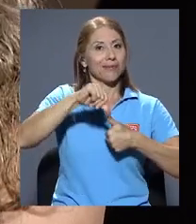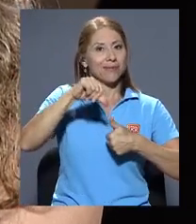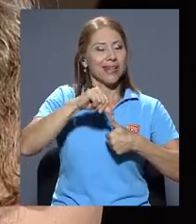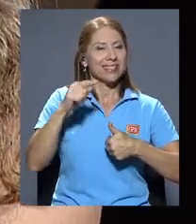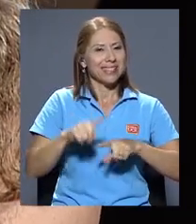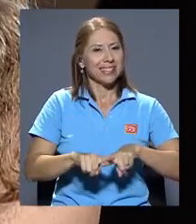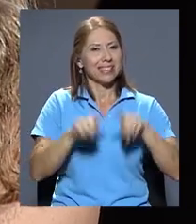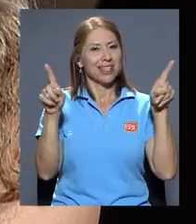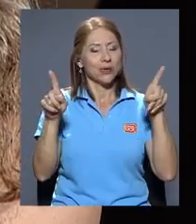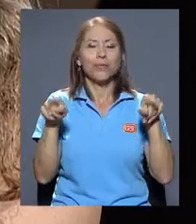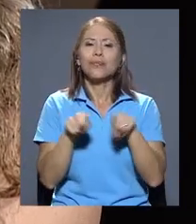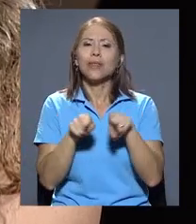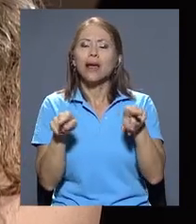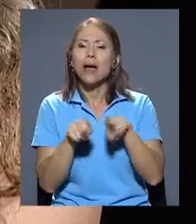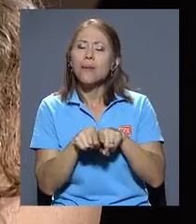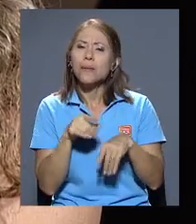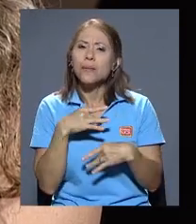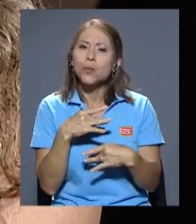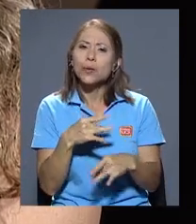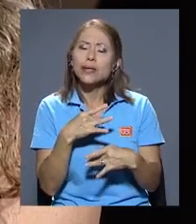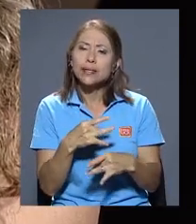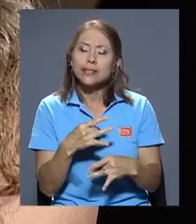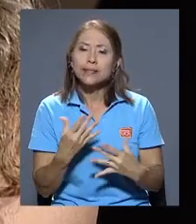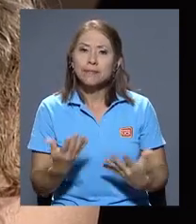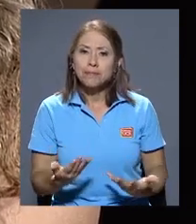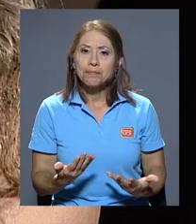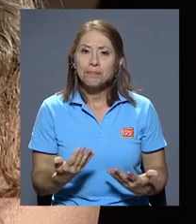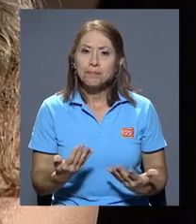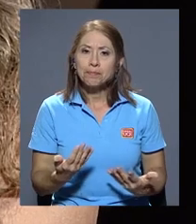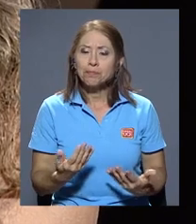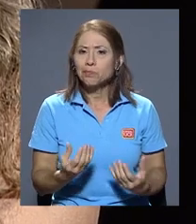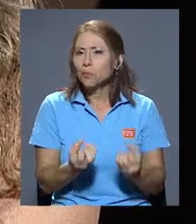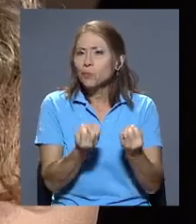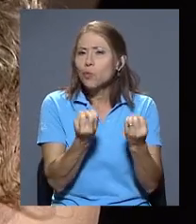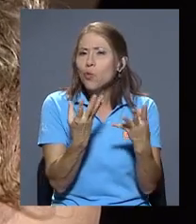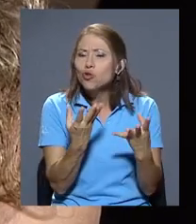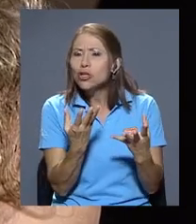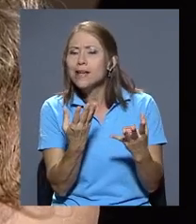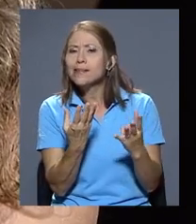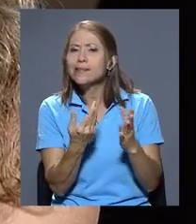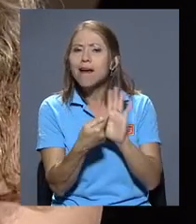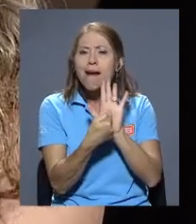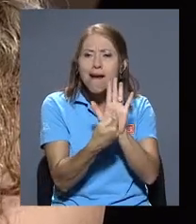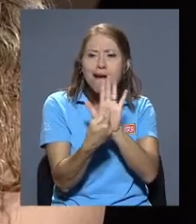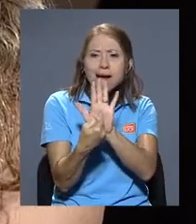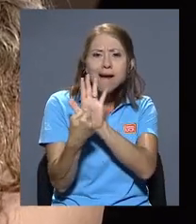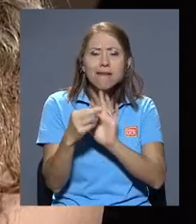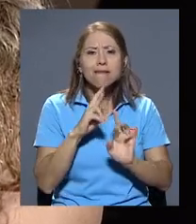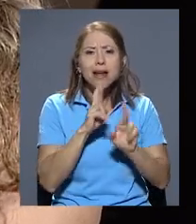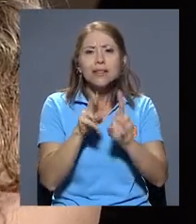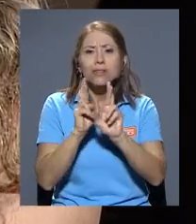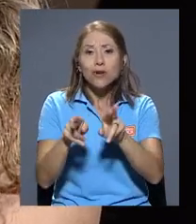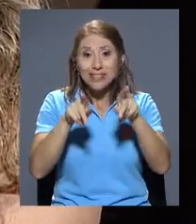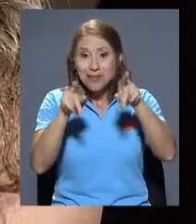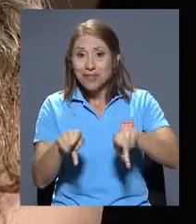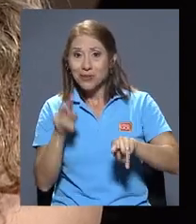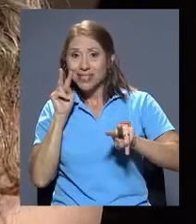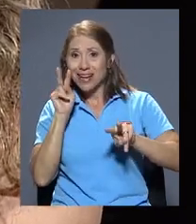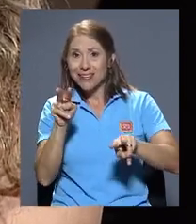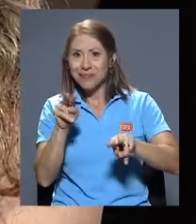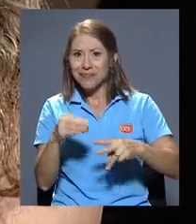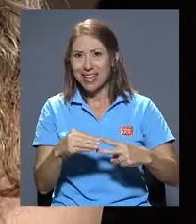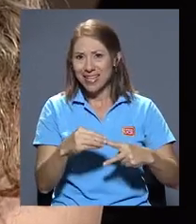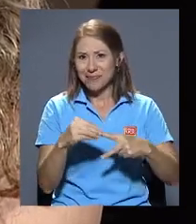me ha parecido muy interesante muchas reacciones del público, y en particular dos. Unos que creen